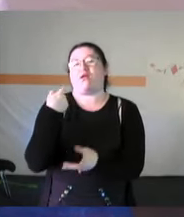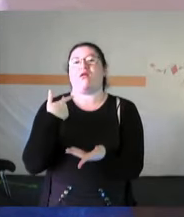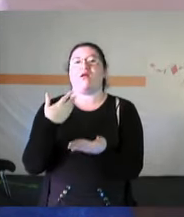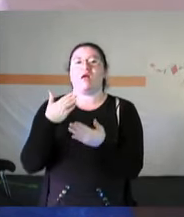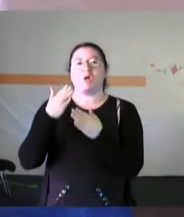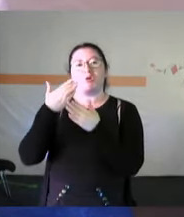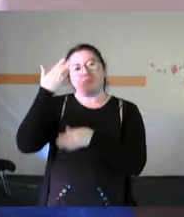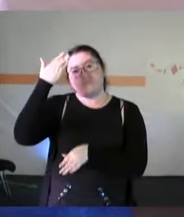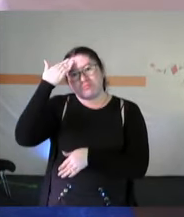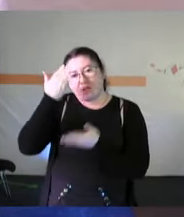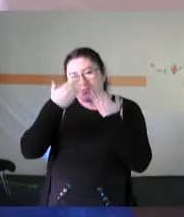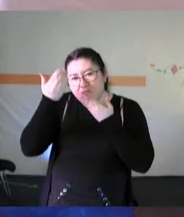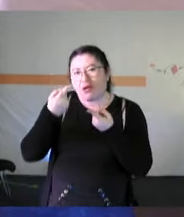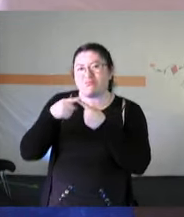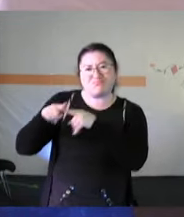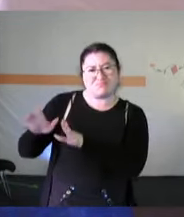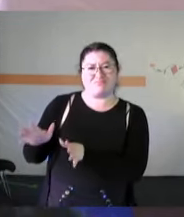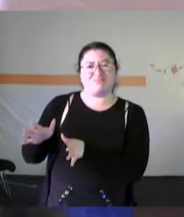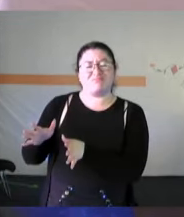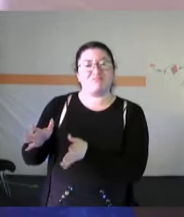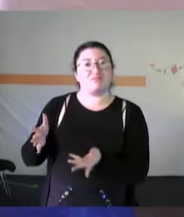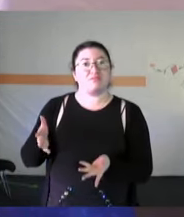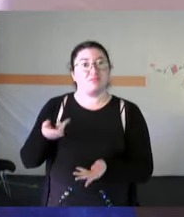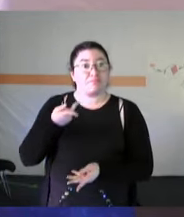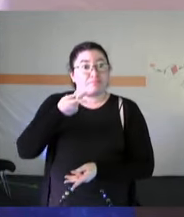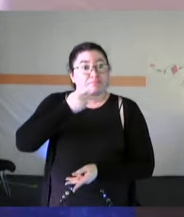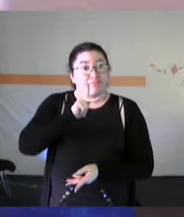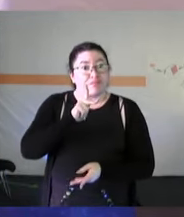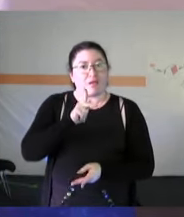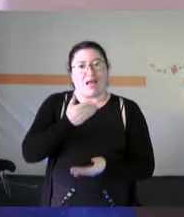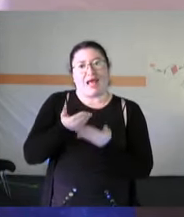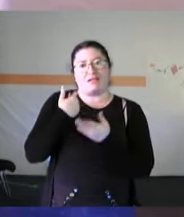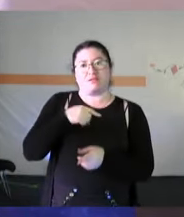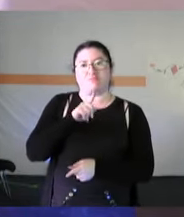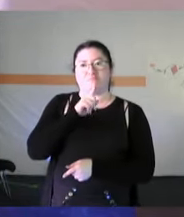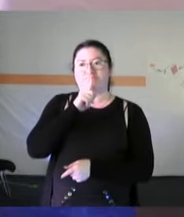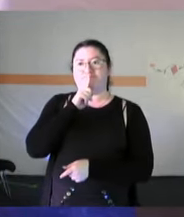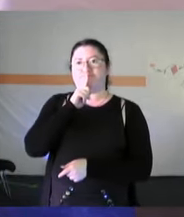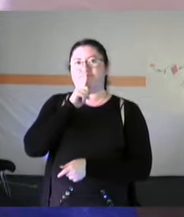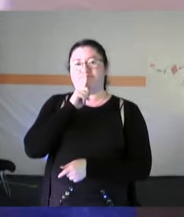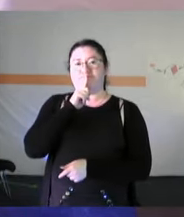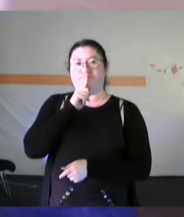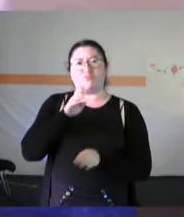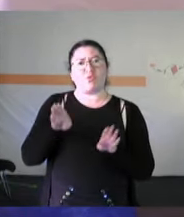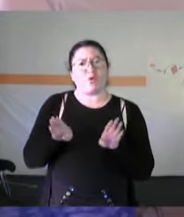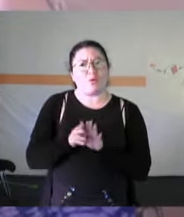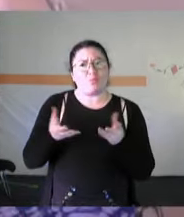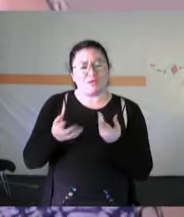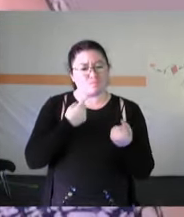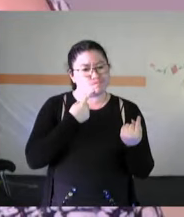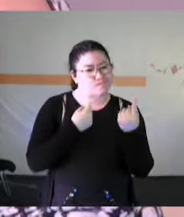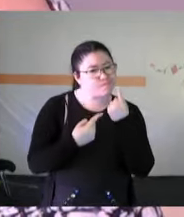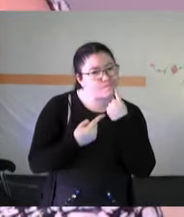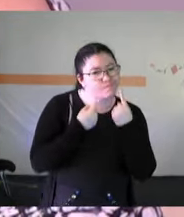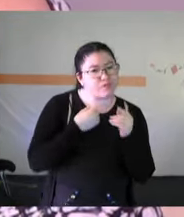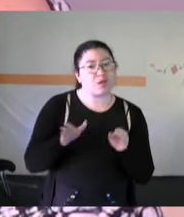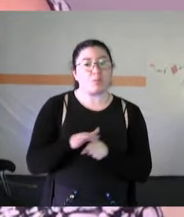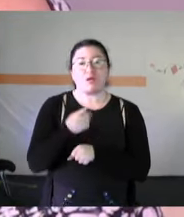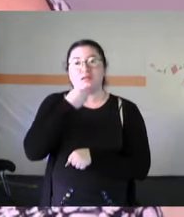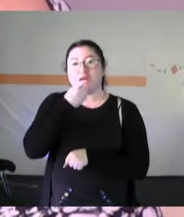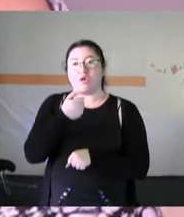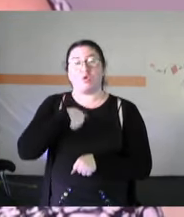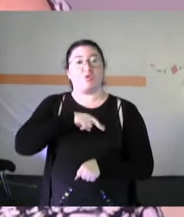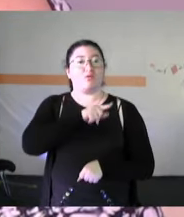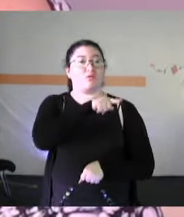el silenciamiento, pero ¿cómo entablamos un diálogo que a veces es de horror porque nos enseñaron a amar a los